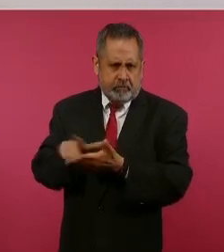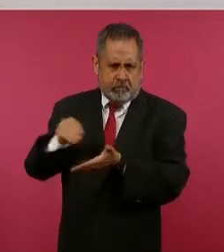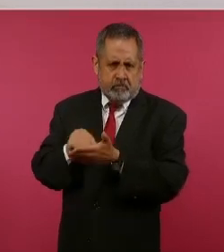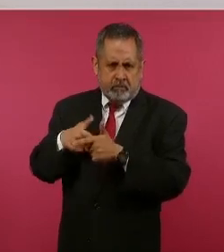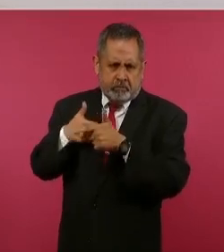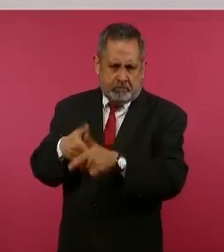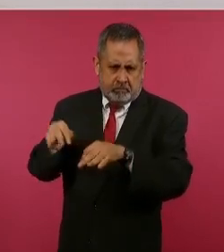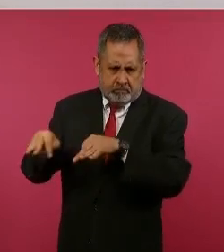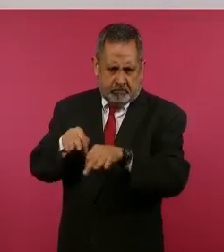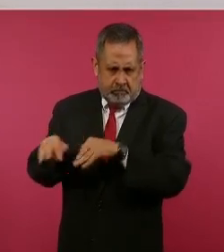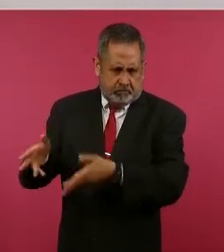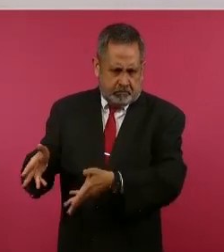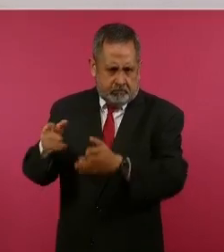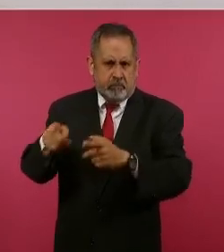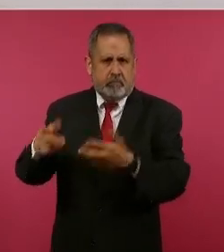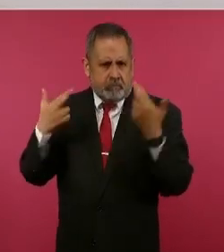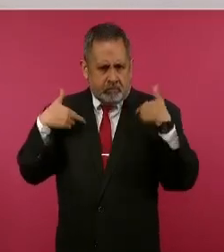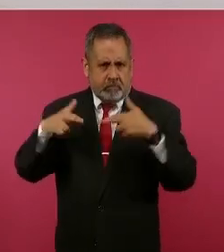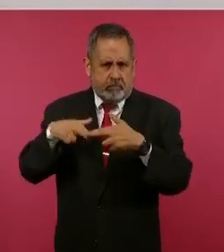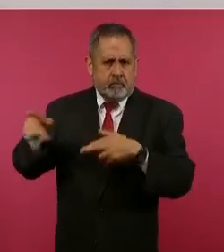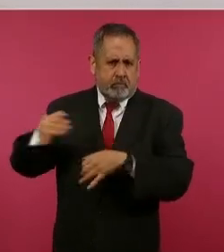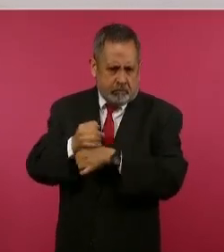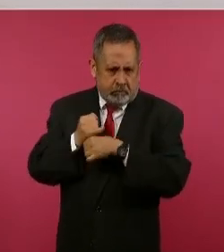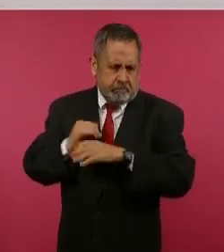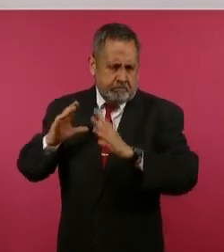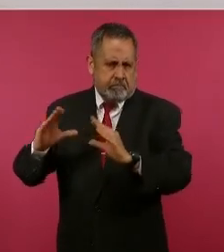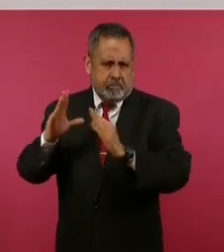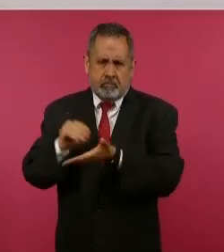sí, ella es maestra, es investigadora